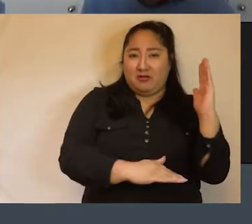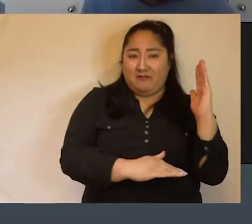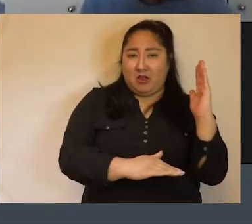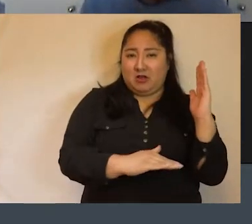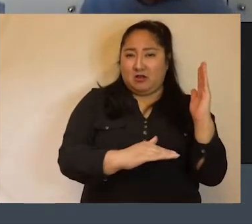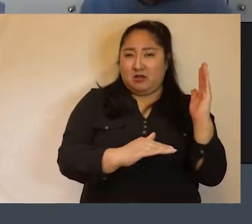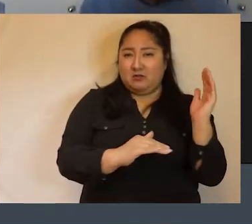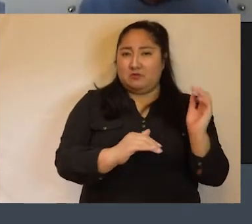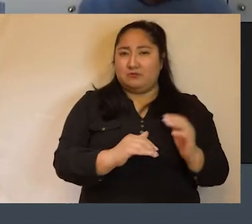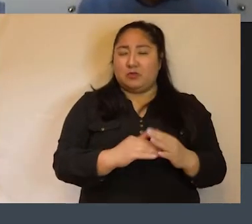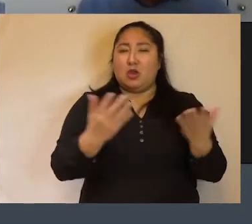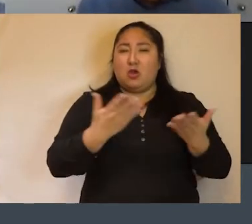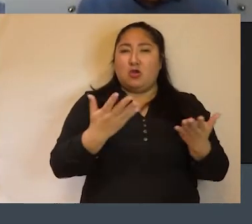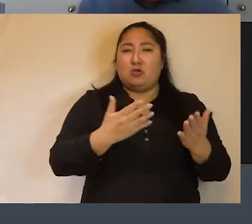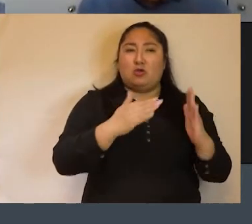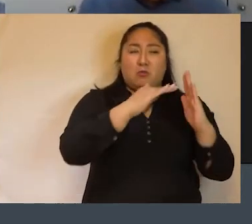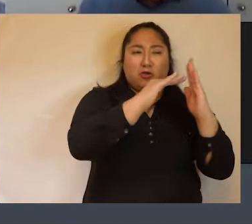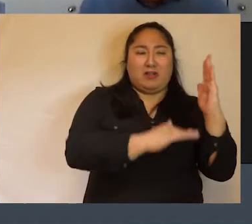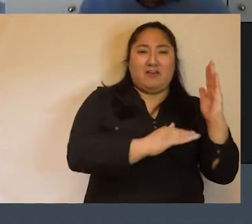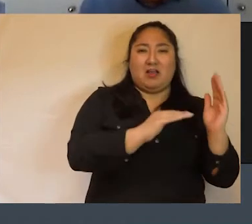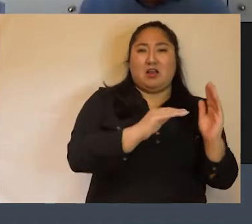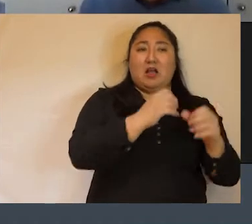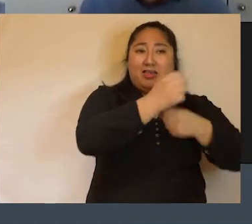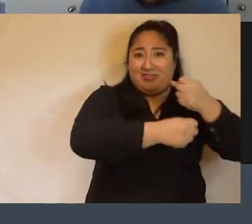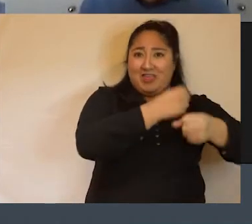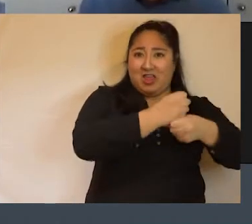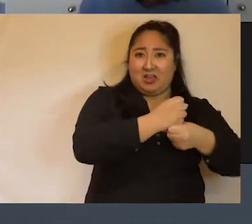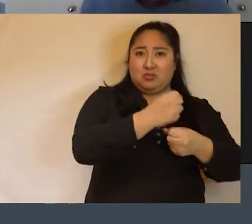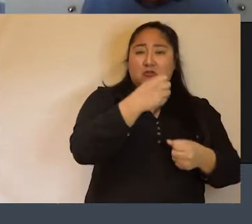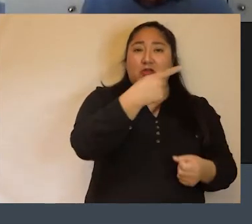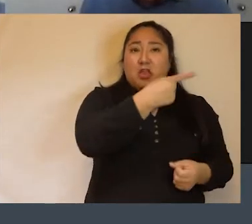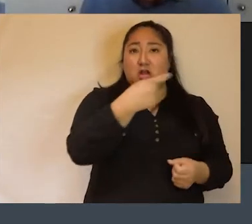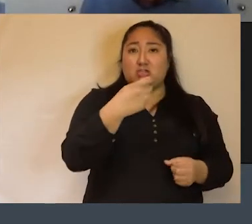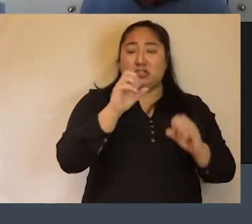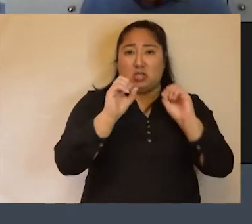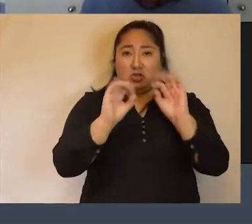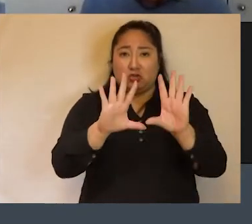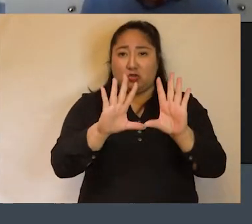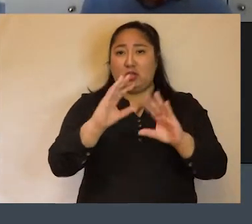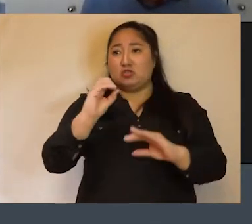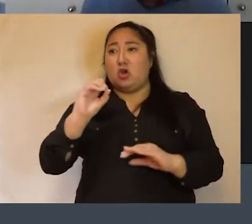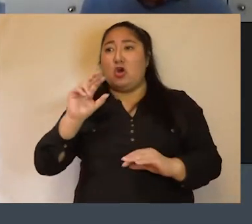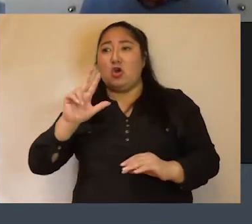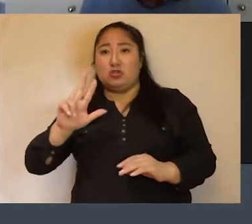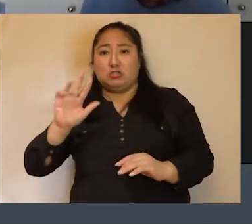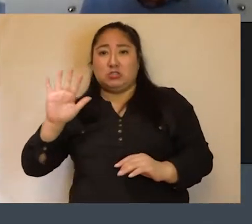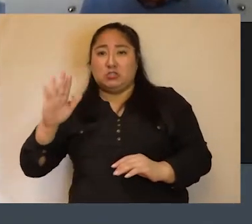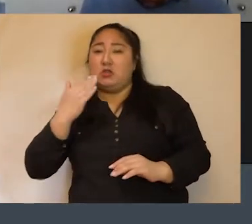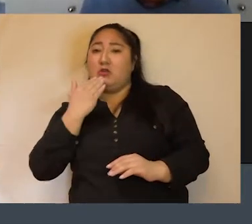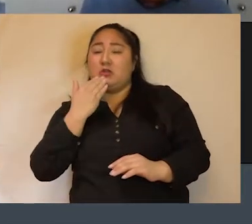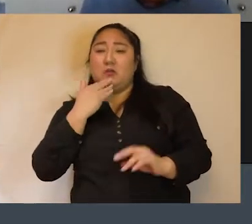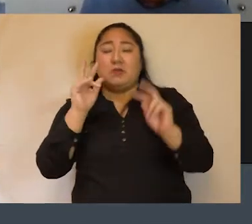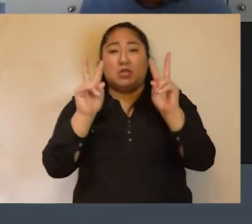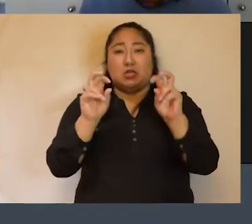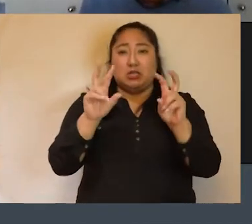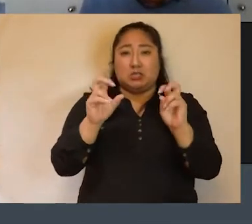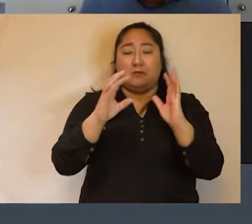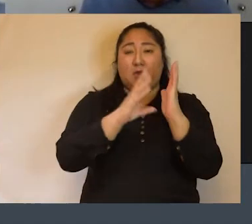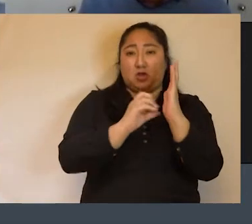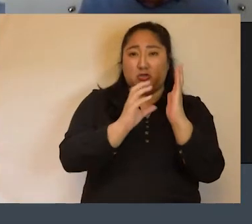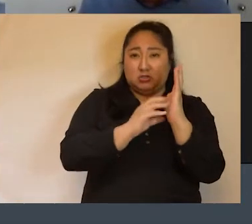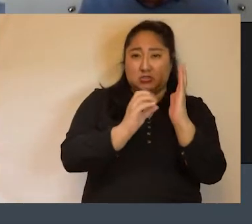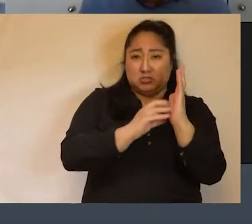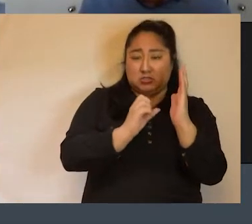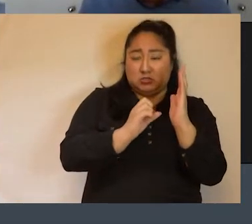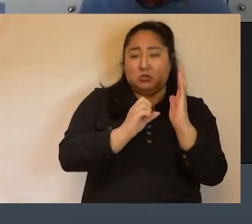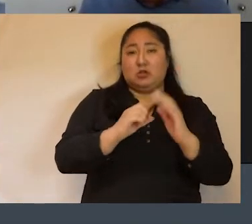rebaja de edad, ¿cierto? Como la expectativa de vida, que baje de los 110 a los 85, aumento del 5% de las cotizaciones, crear un